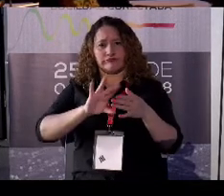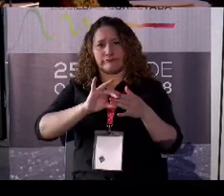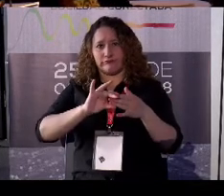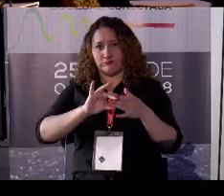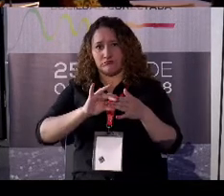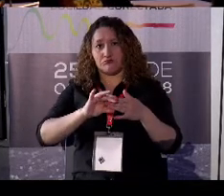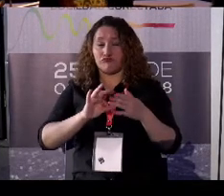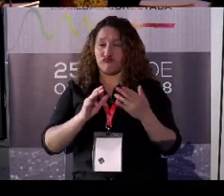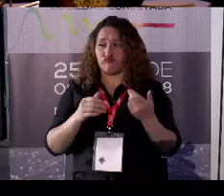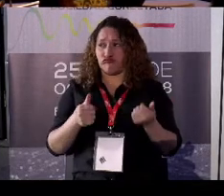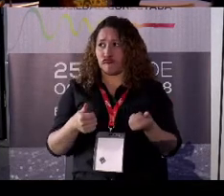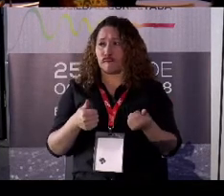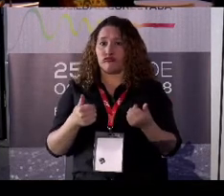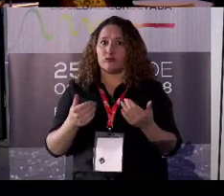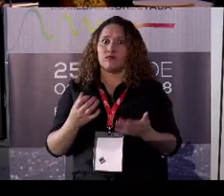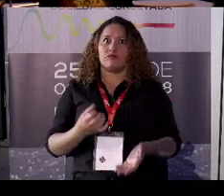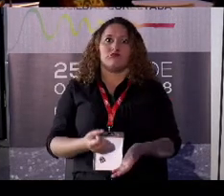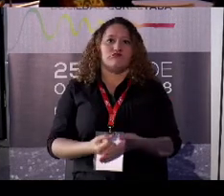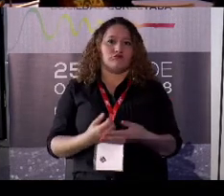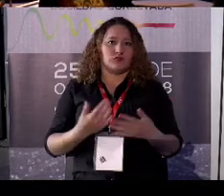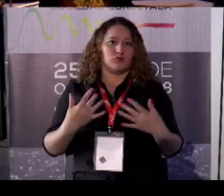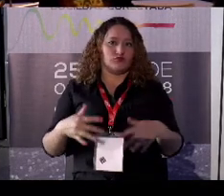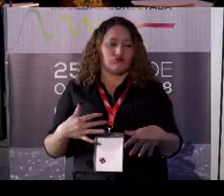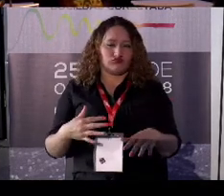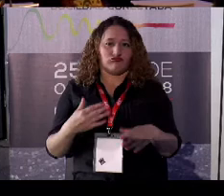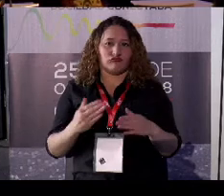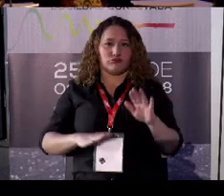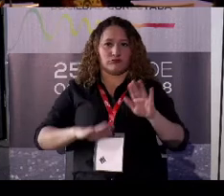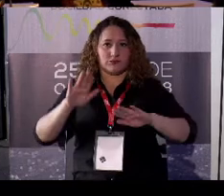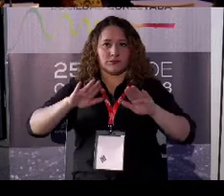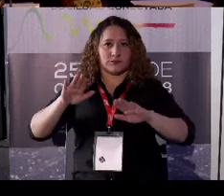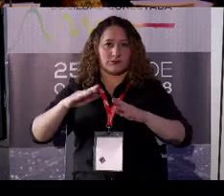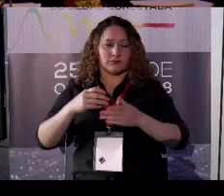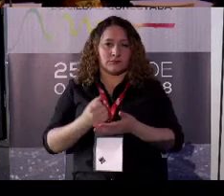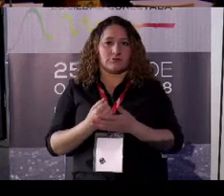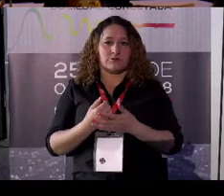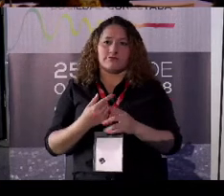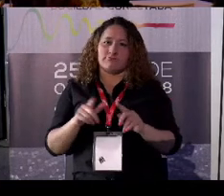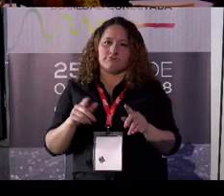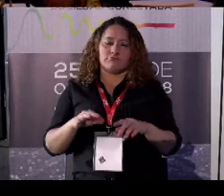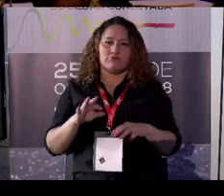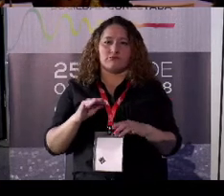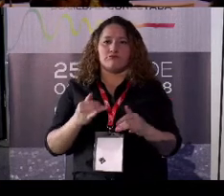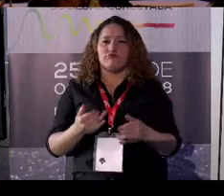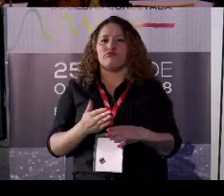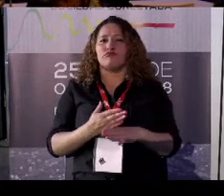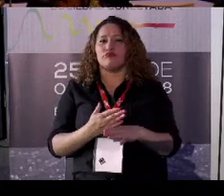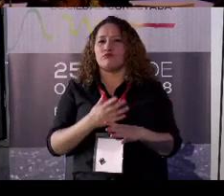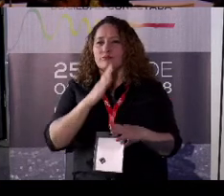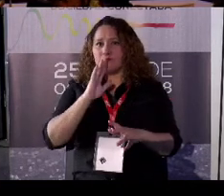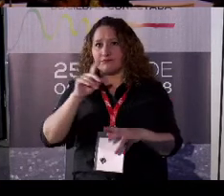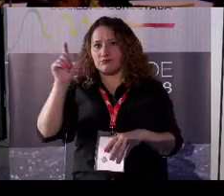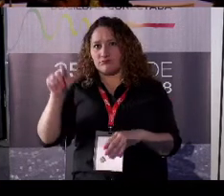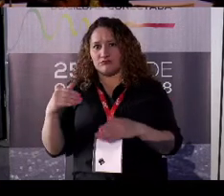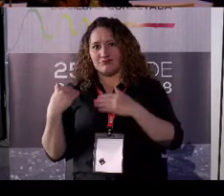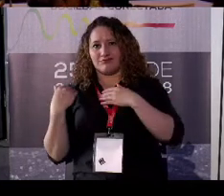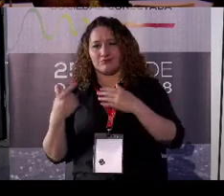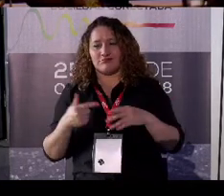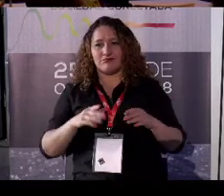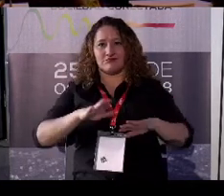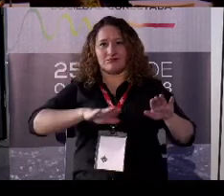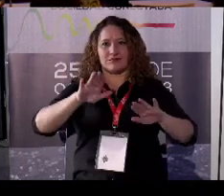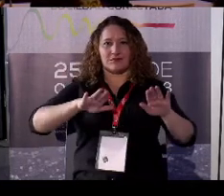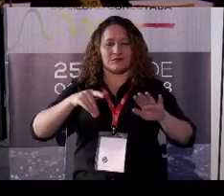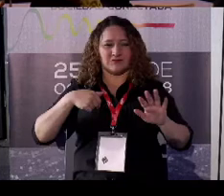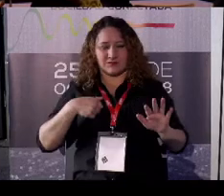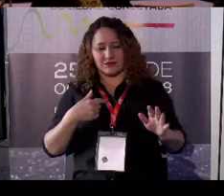bien, eso ayuda muchísimo a los participantes en una subasta, pero el que tiene ahora el problema es el subastador que tiene que